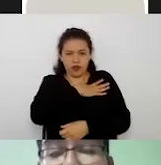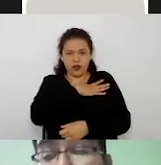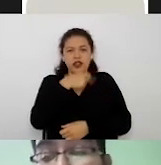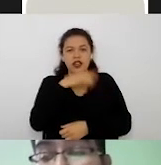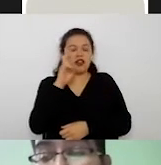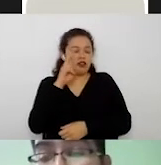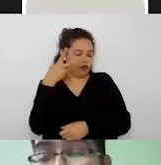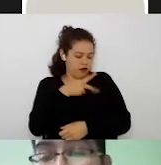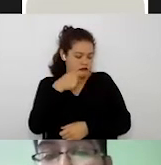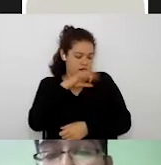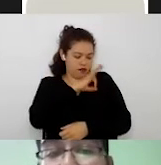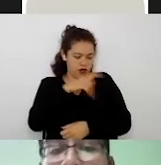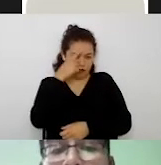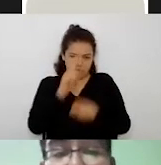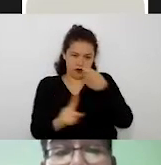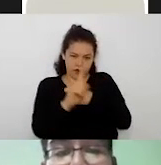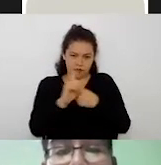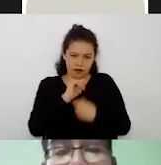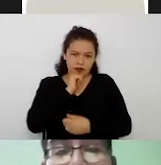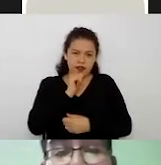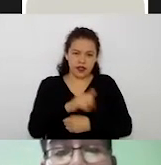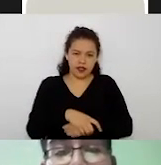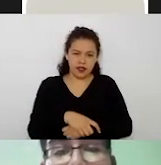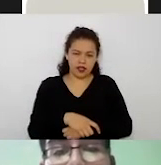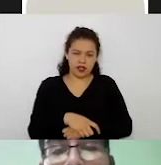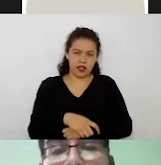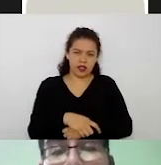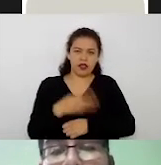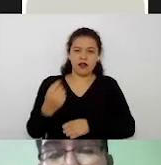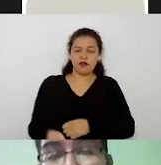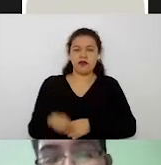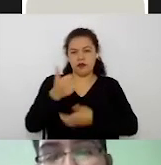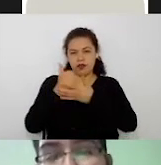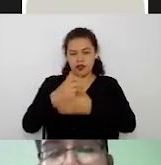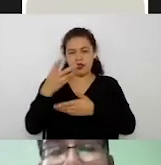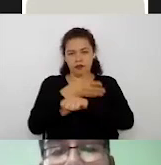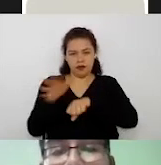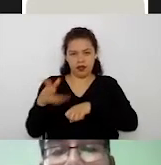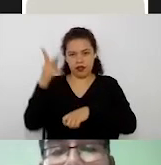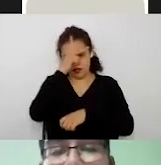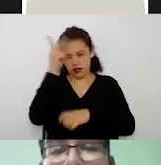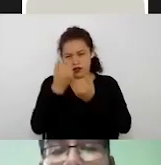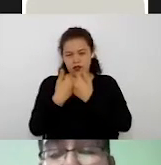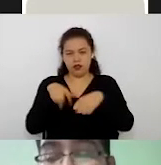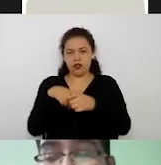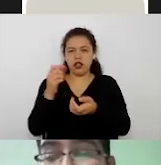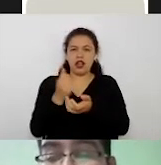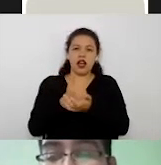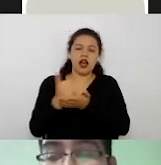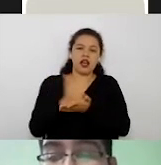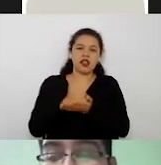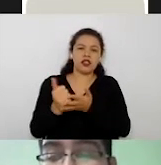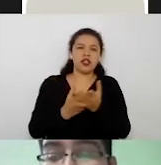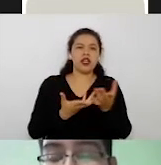ese fluido y no haya ningún problema. Exacto, sí. Primeros auxilio blanco, apoyo psicosocial sería el azul y evacuación y repliegue es